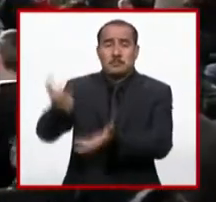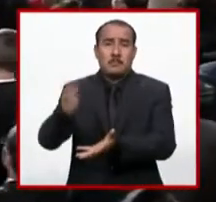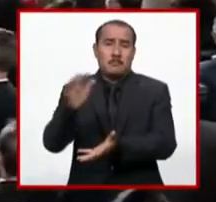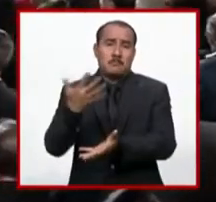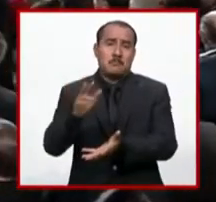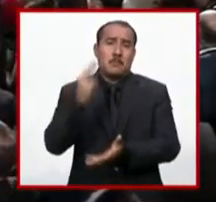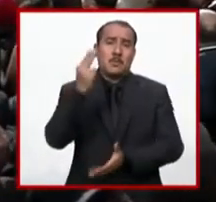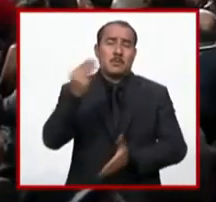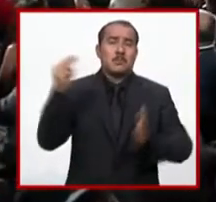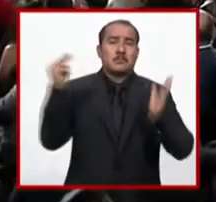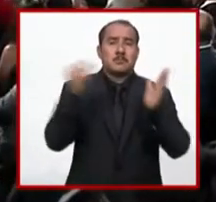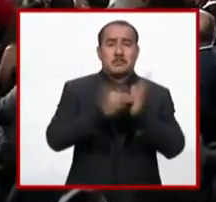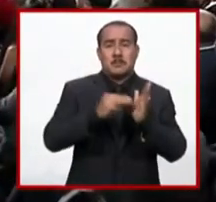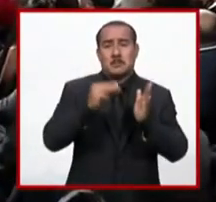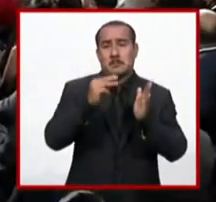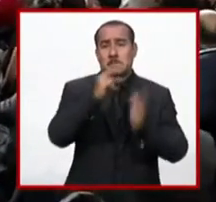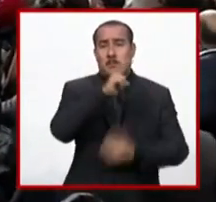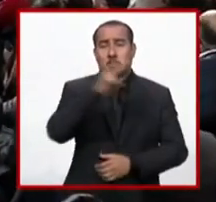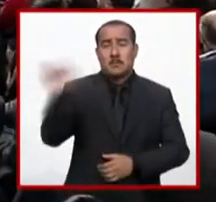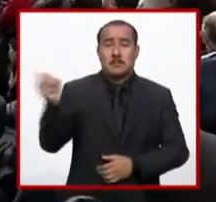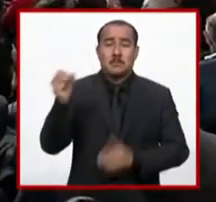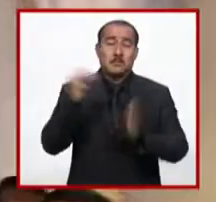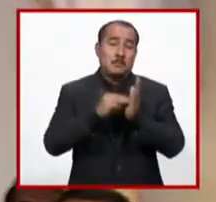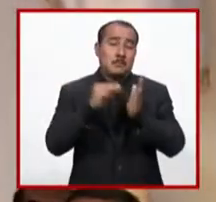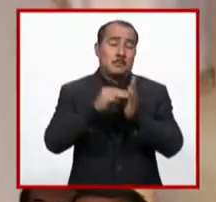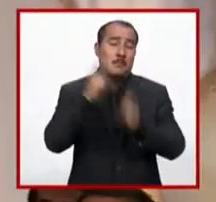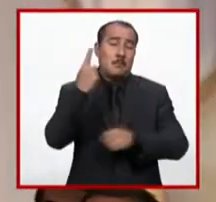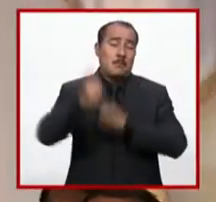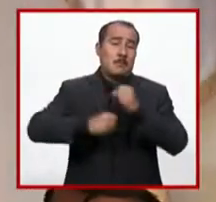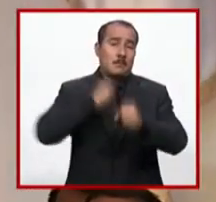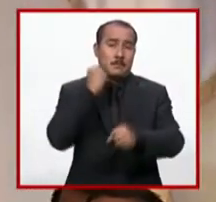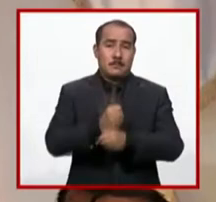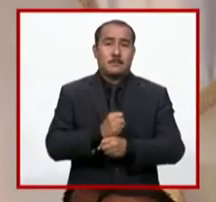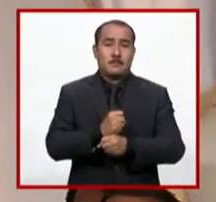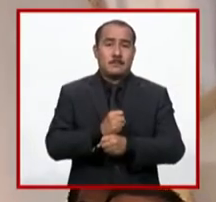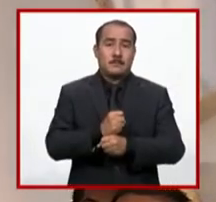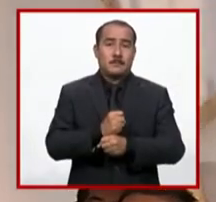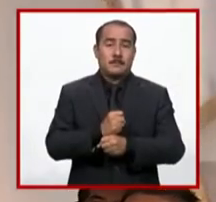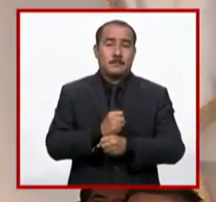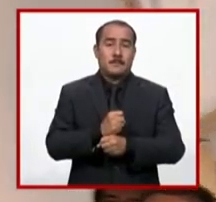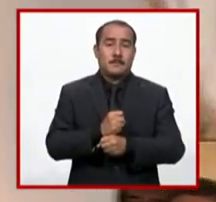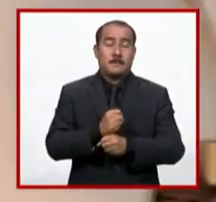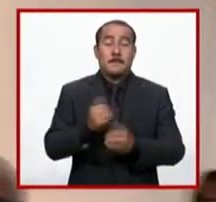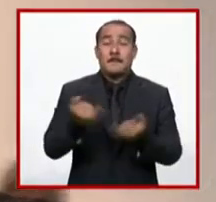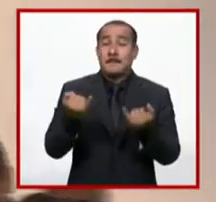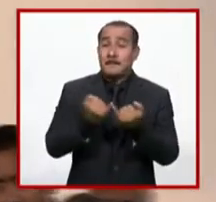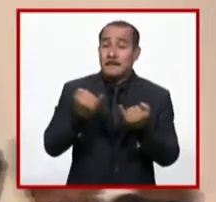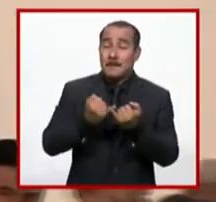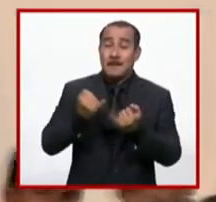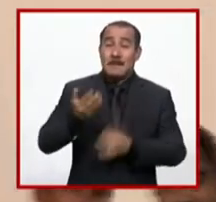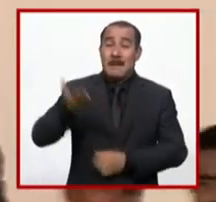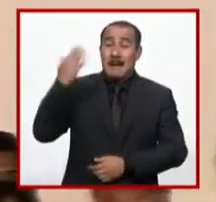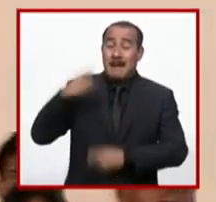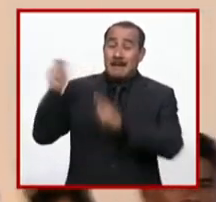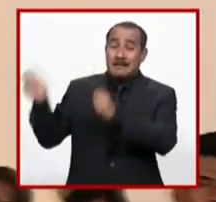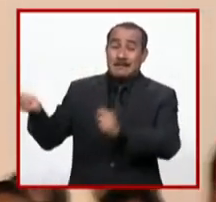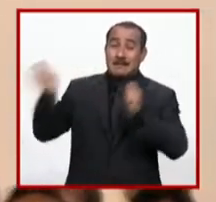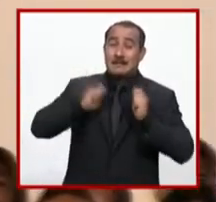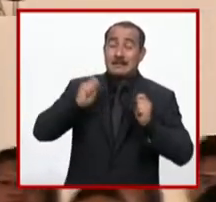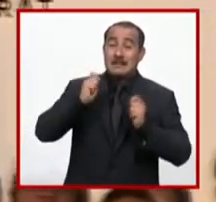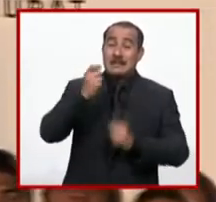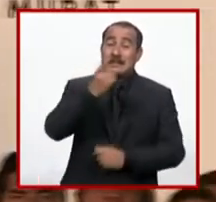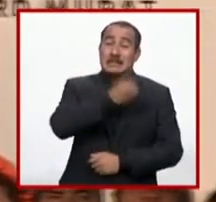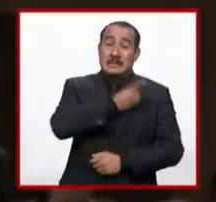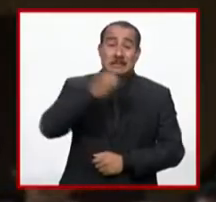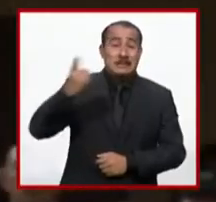de 2.200 millones de pesos anuales, por lo que heredamos también una deuda gubernamental